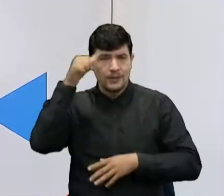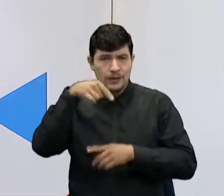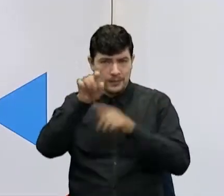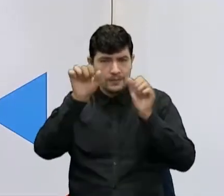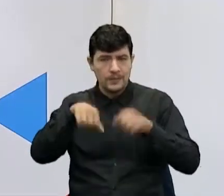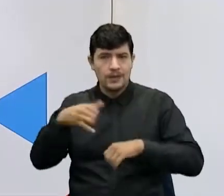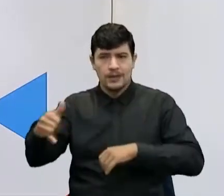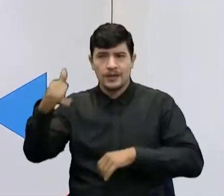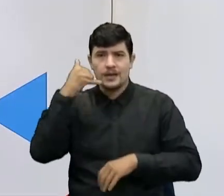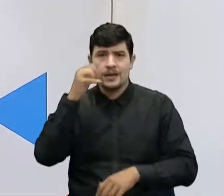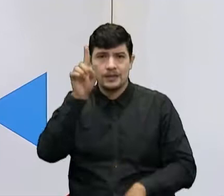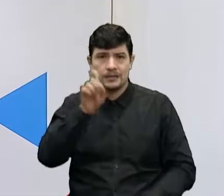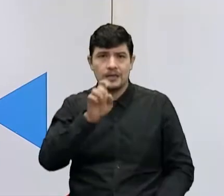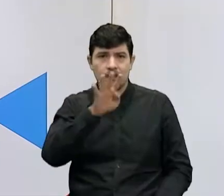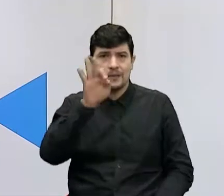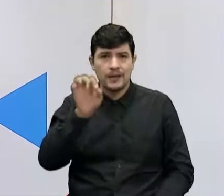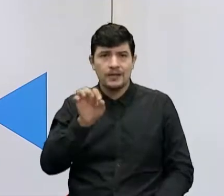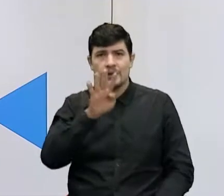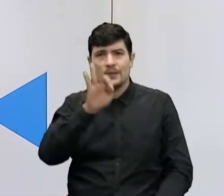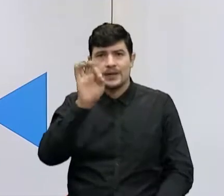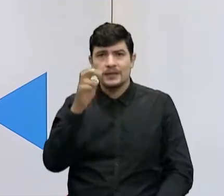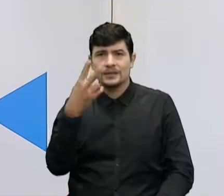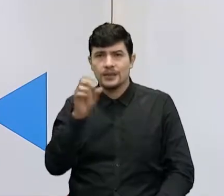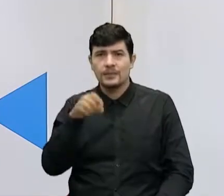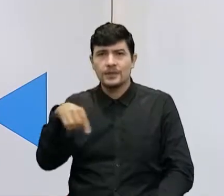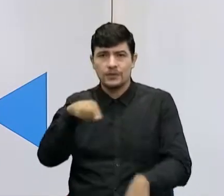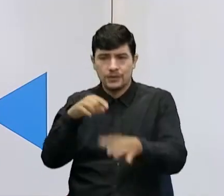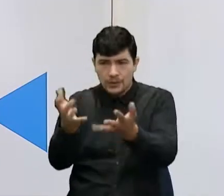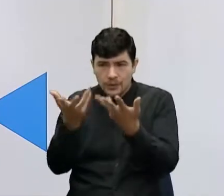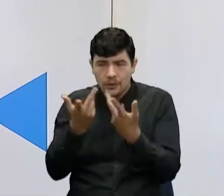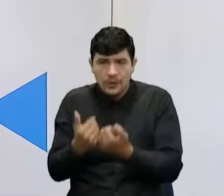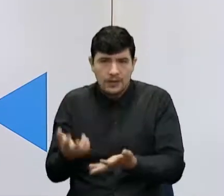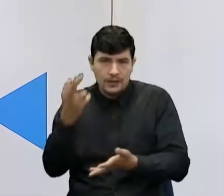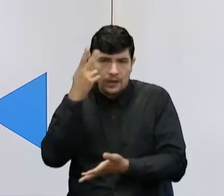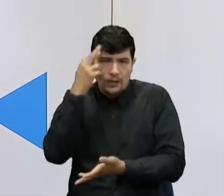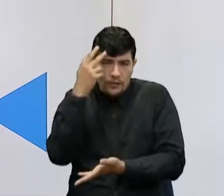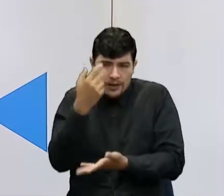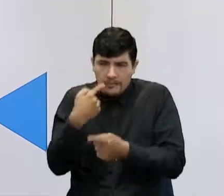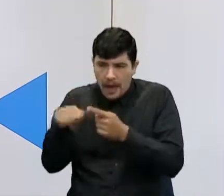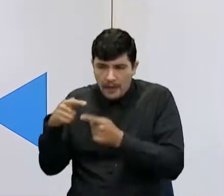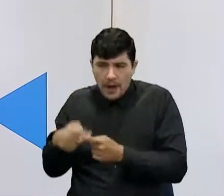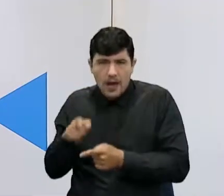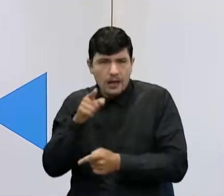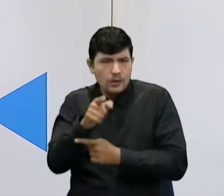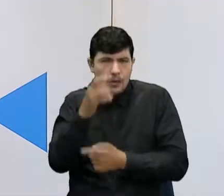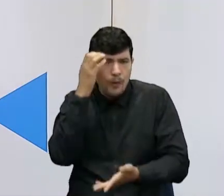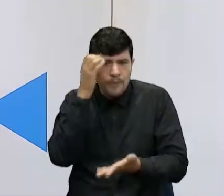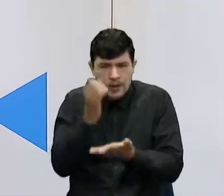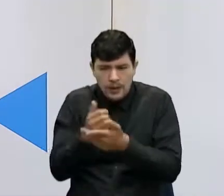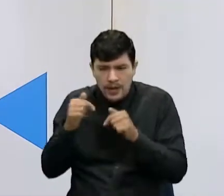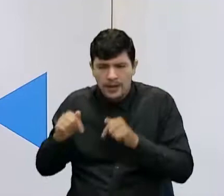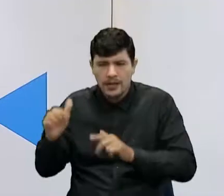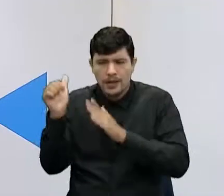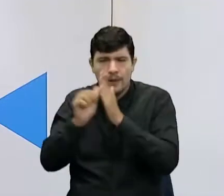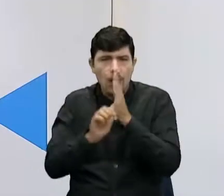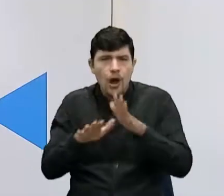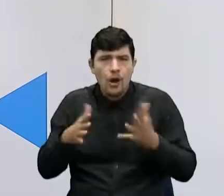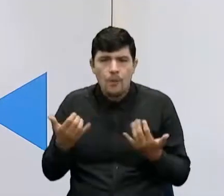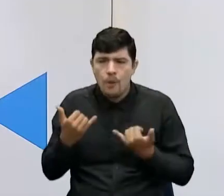648-4820 Y contarnos acerca Pues obviamente De qué le parece nuestro programa Y cómo está la clase de hoy de